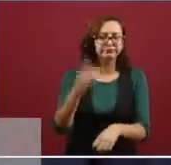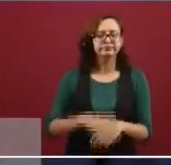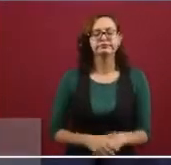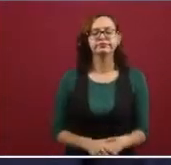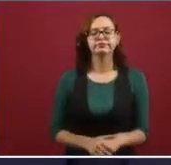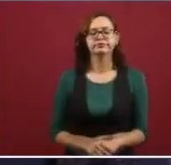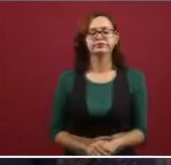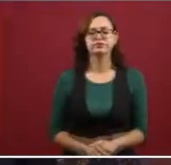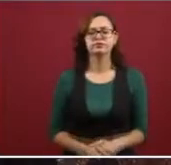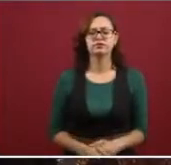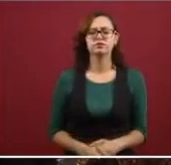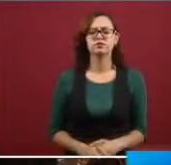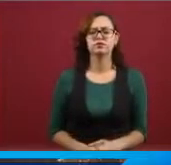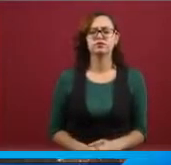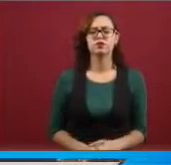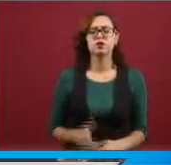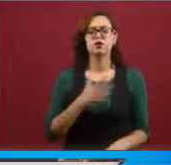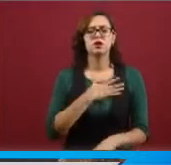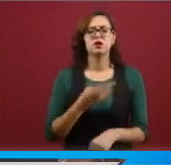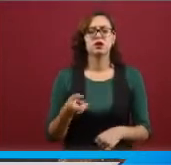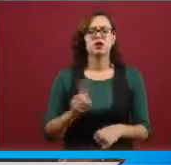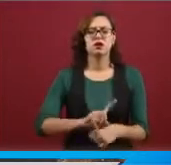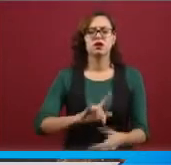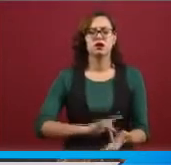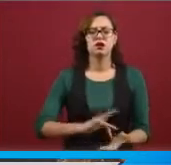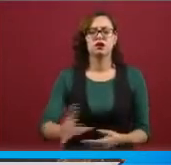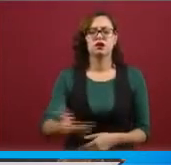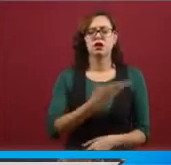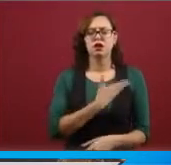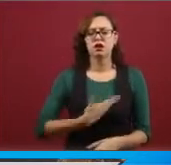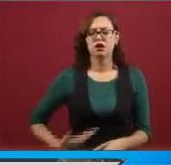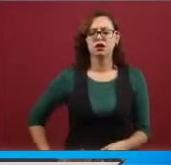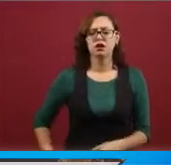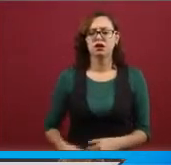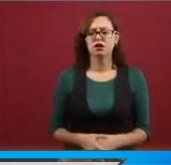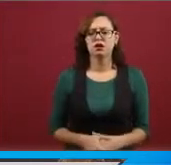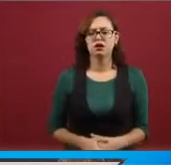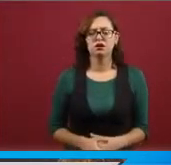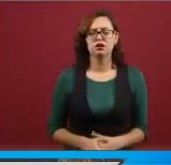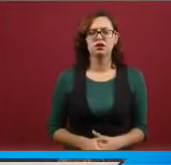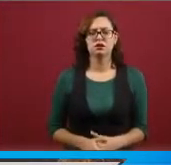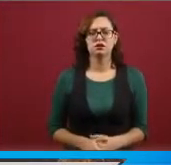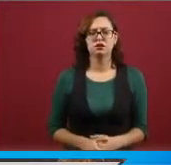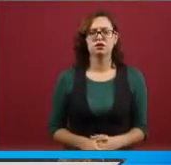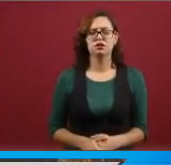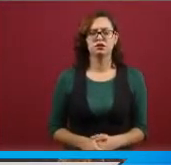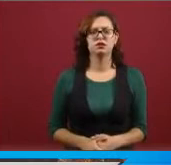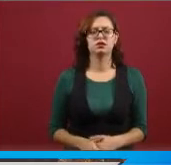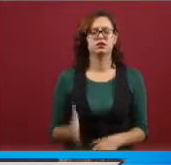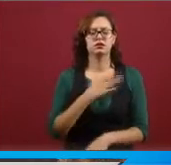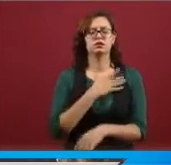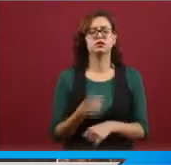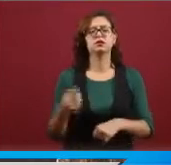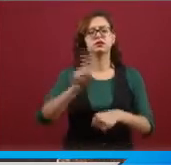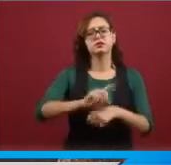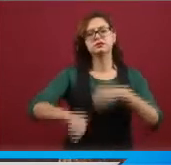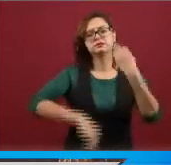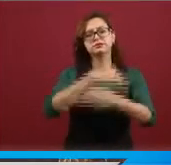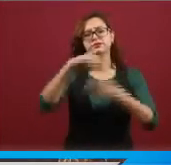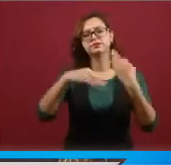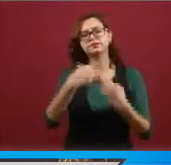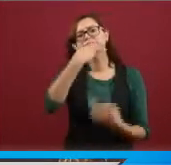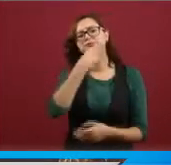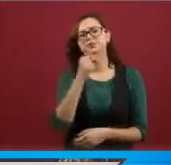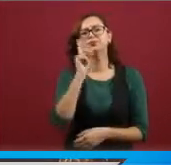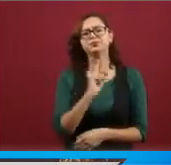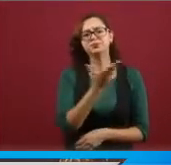Vida. Plan de negocios de Pemex. El día de ayer se aprobó este plan para Pemex de manera conjunta por la Secretaría de